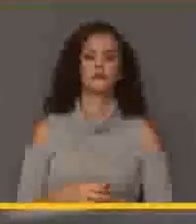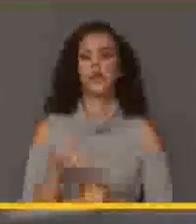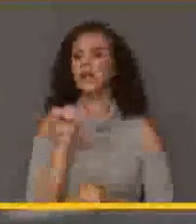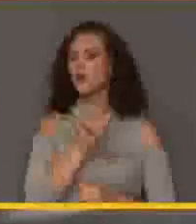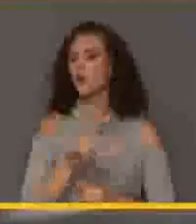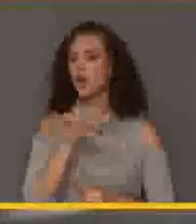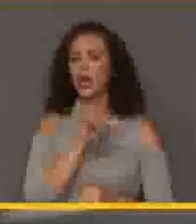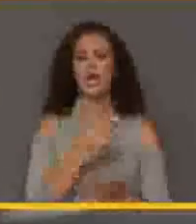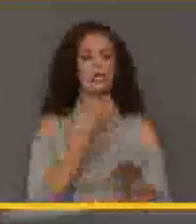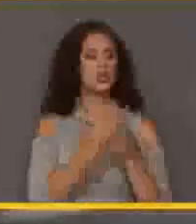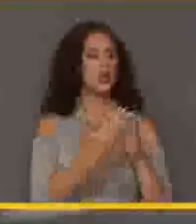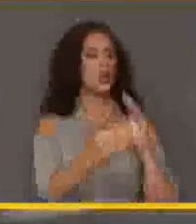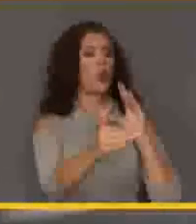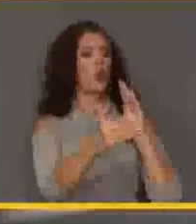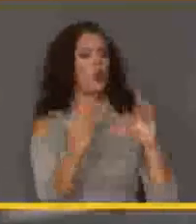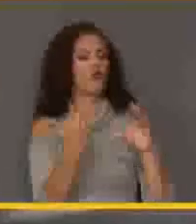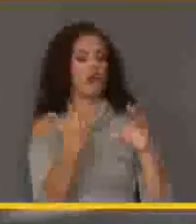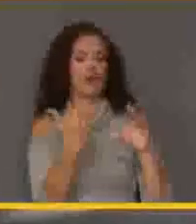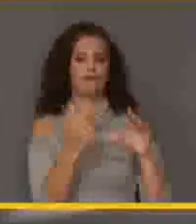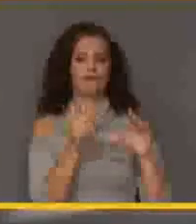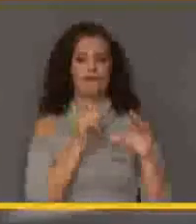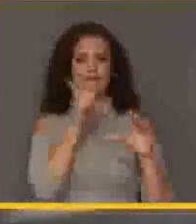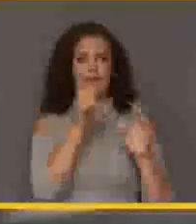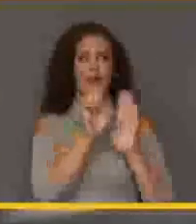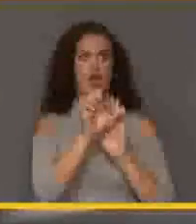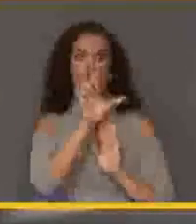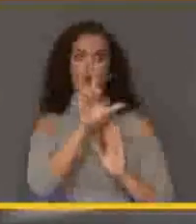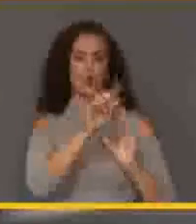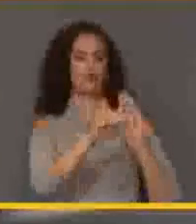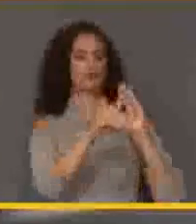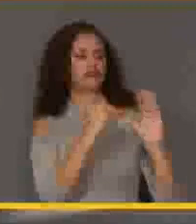Igual, llegó el correo al día siguiente, que ya fue el lunes,